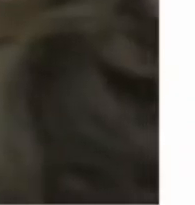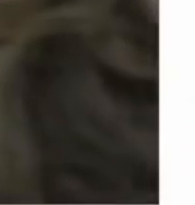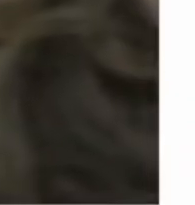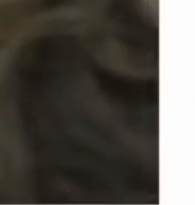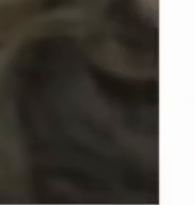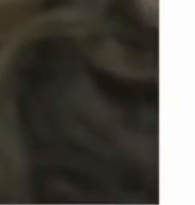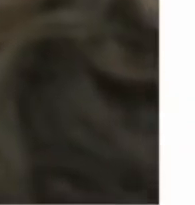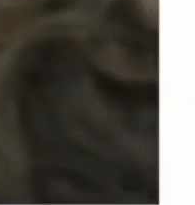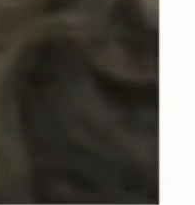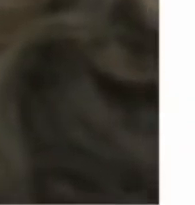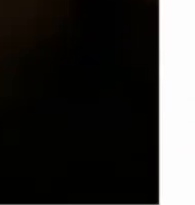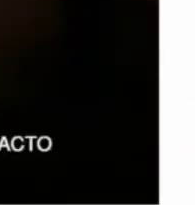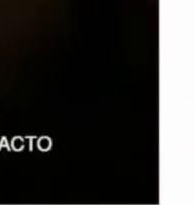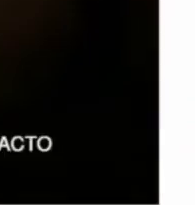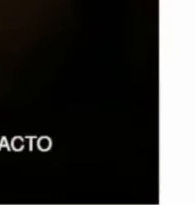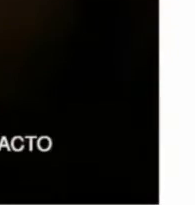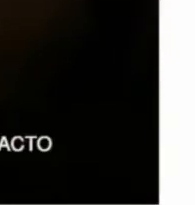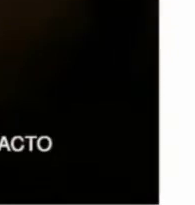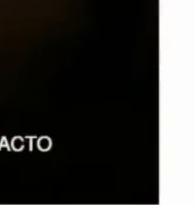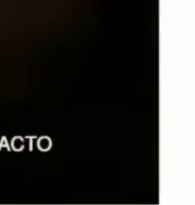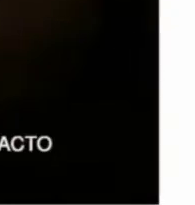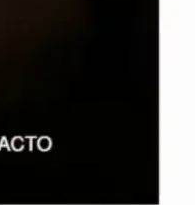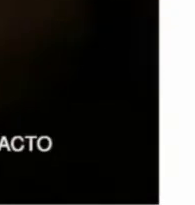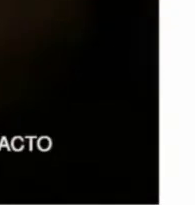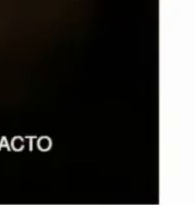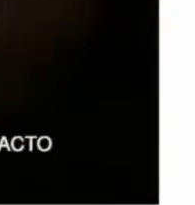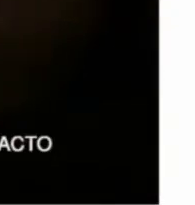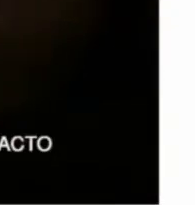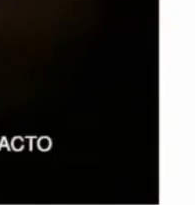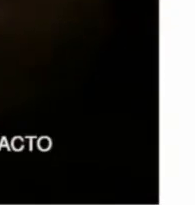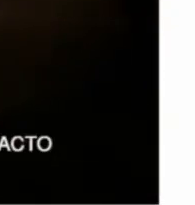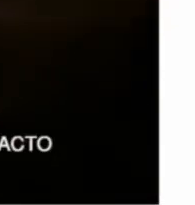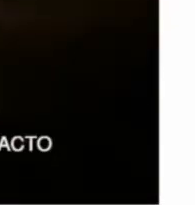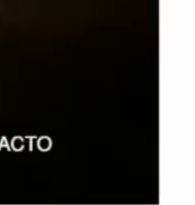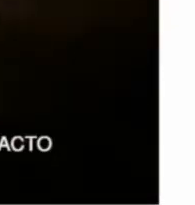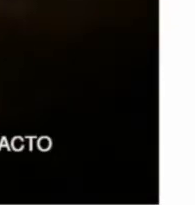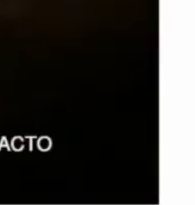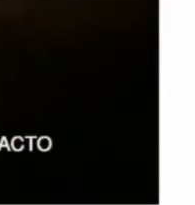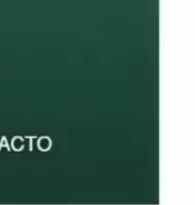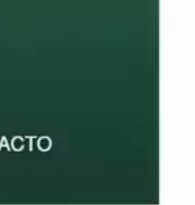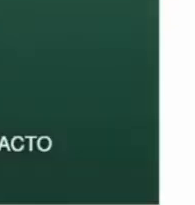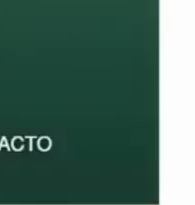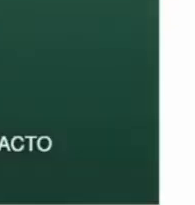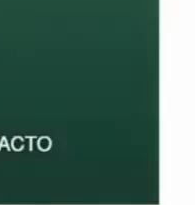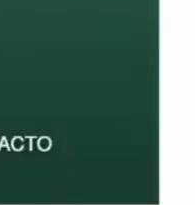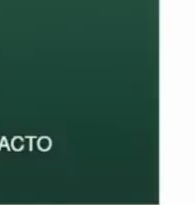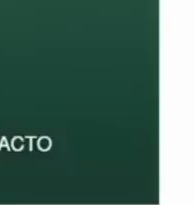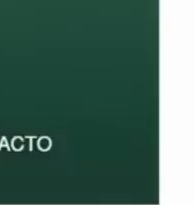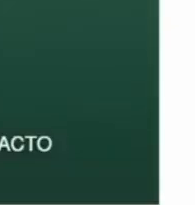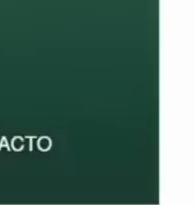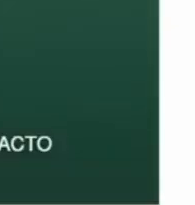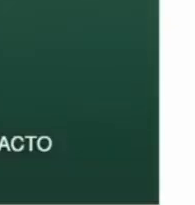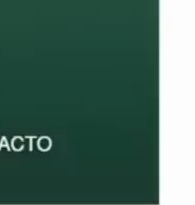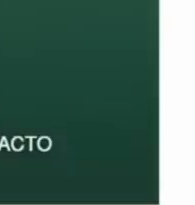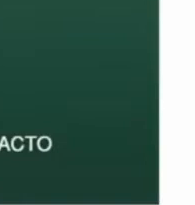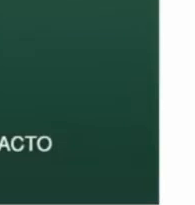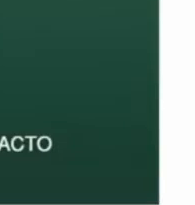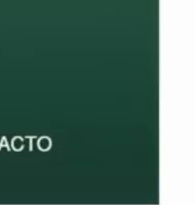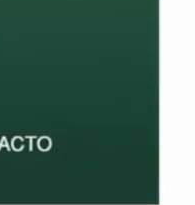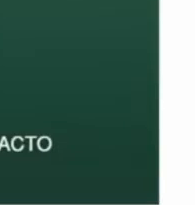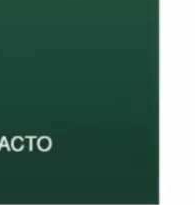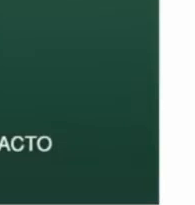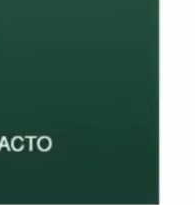a alguien que podamos apoyar? Envía un mensaje de WhatsApp con la palabra contacto al número 55 72